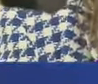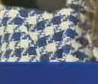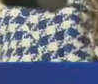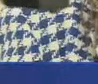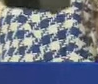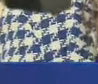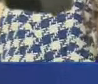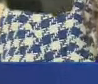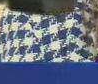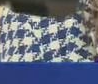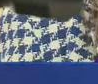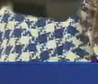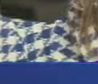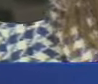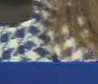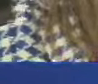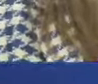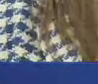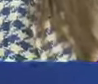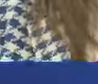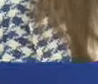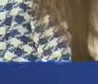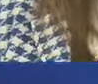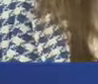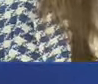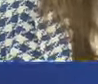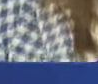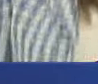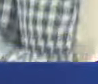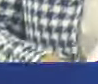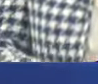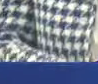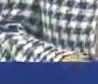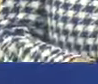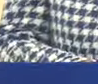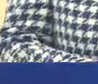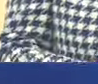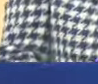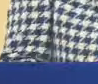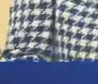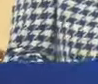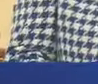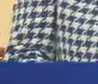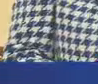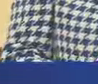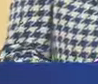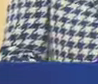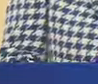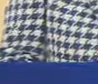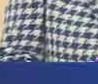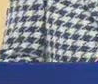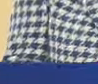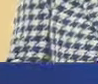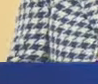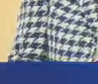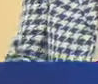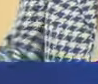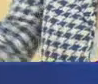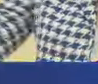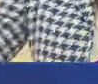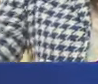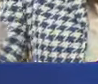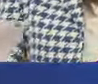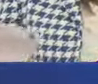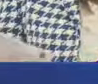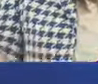del reconteo de las actas que presentan inconsistencias, ¿qué tipo de inconsistencias han encontrado? Bueno, en este momento lo que